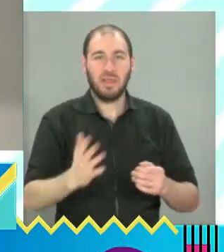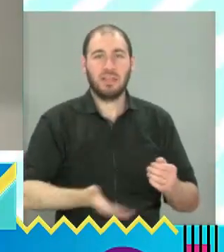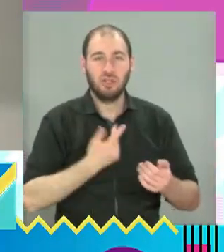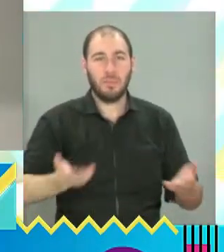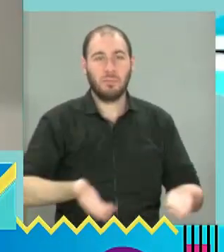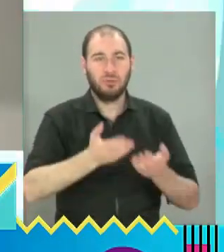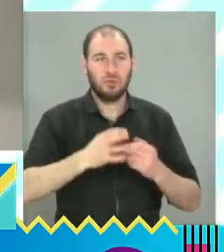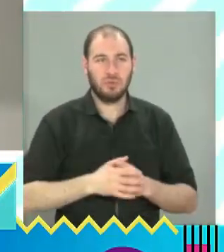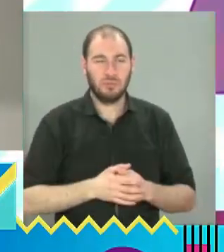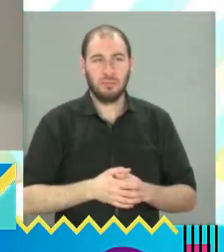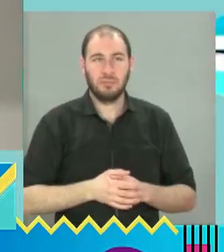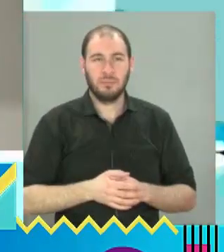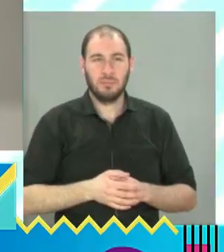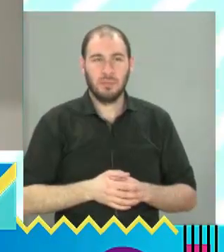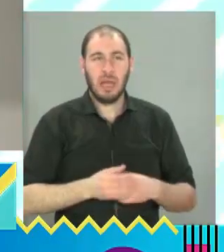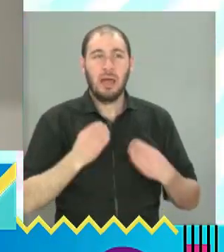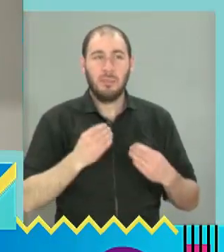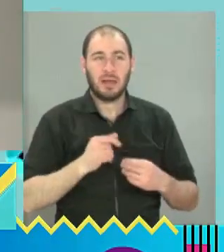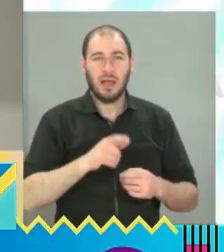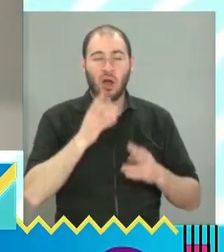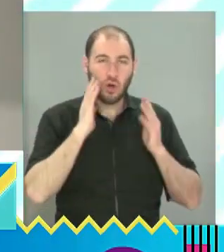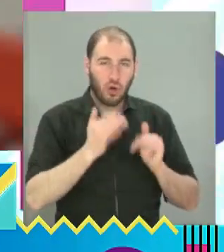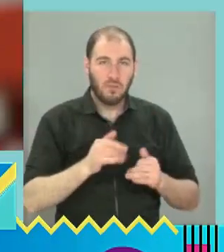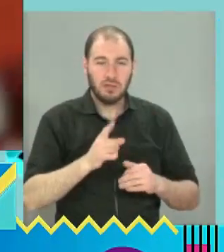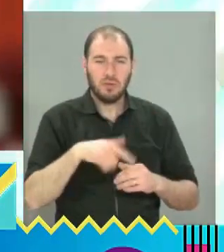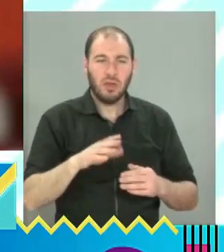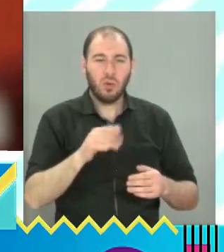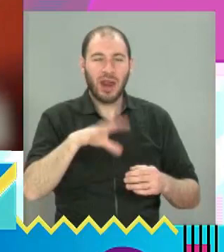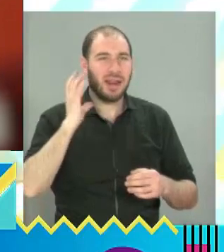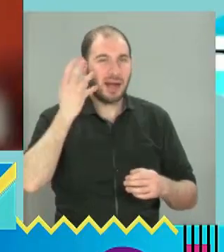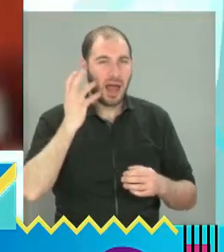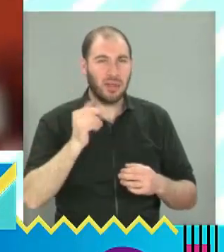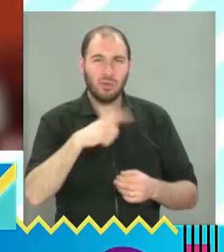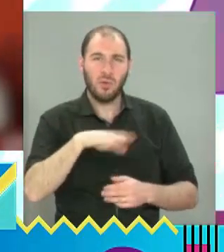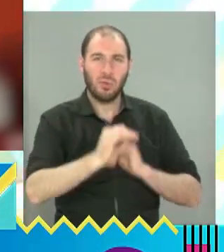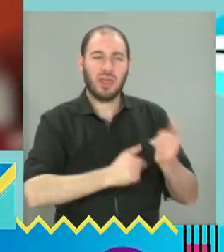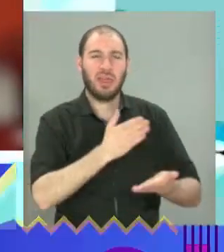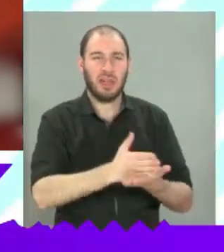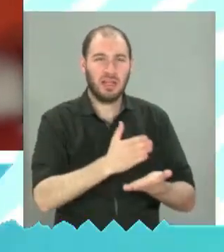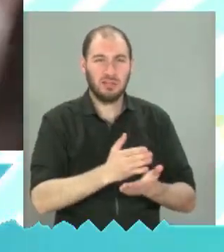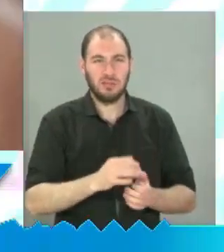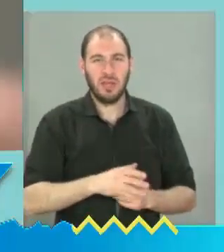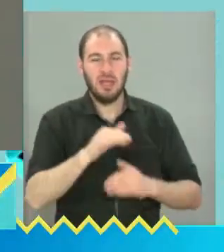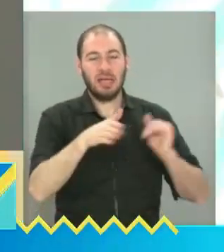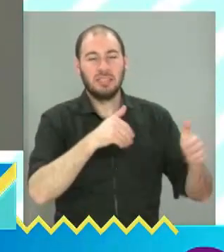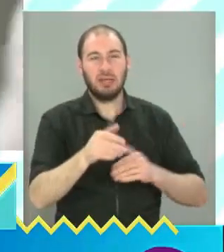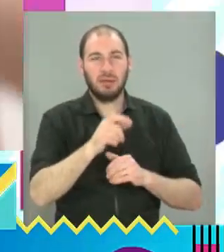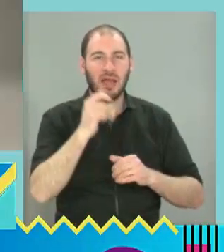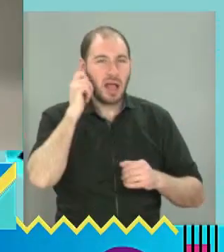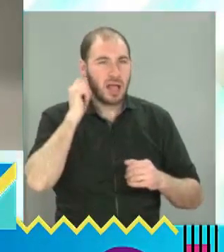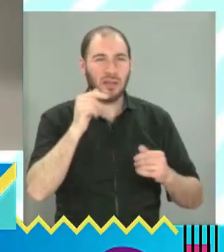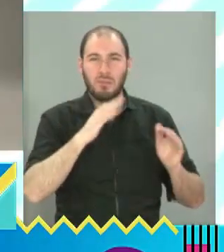de promoción, la gente de promoción, para justamente chicos adolescentes, para que tengan un espacio radial, para que ellos puedan comentar sus derechos, puedan convocar audiencias de su